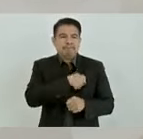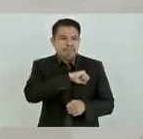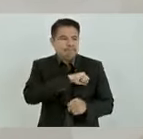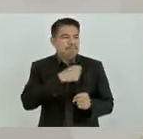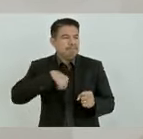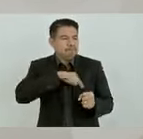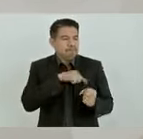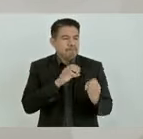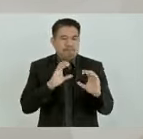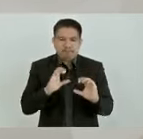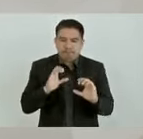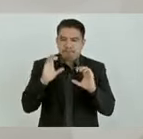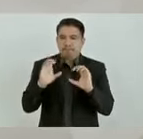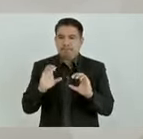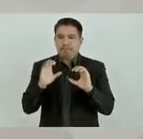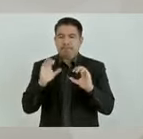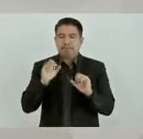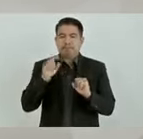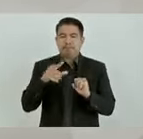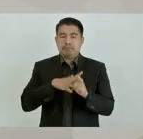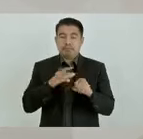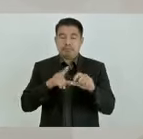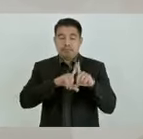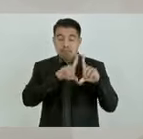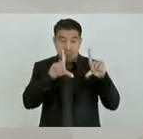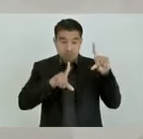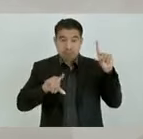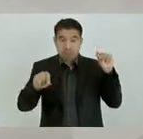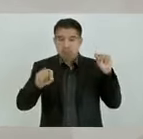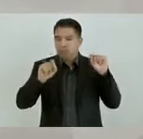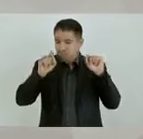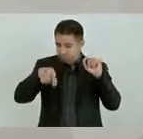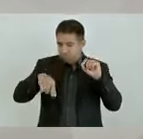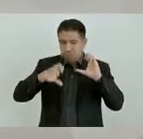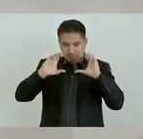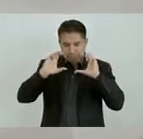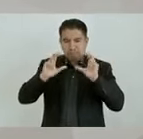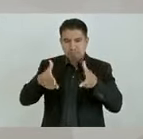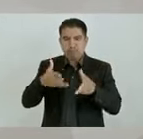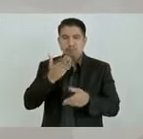la pandemia en el país y en particular en Chiapas.